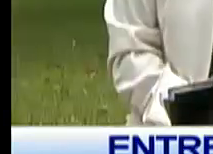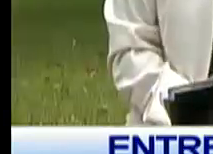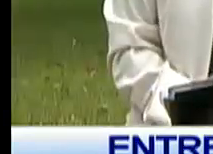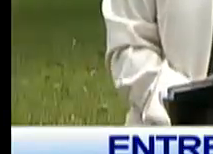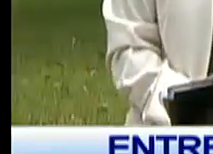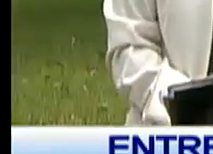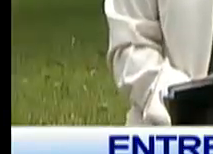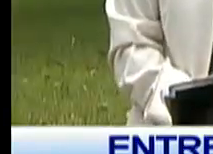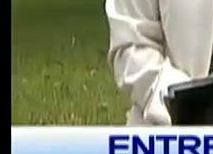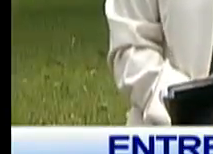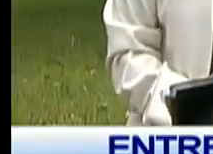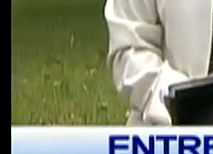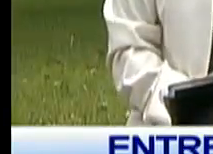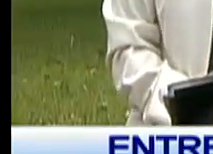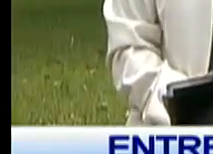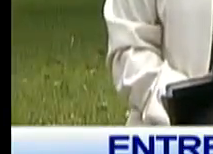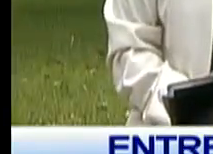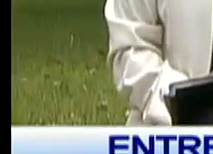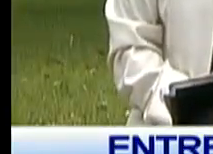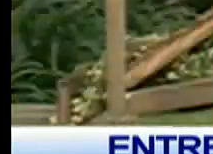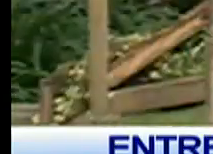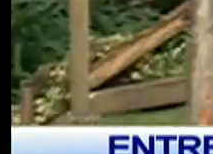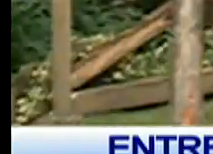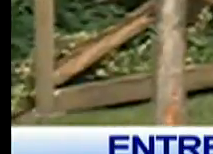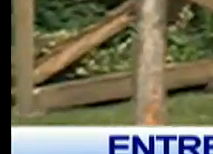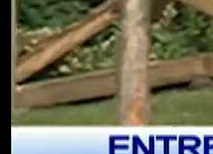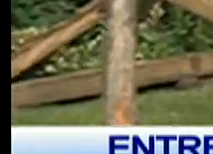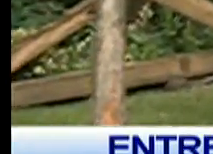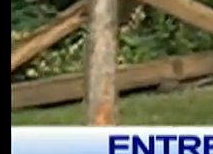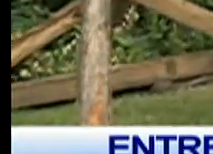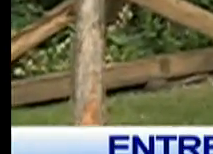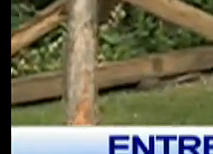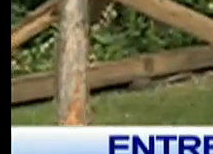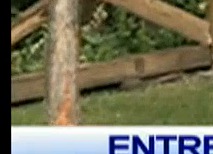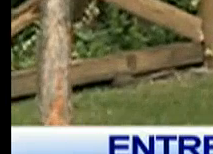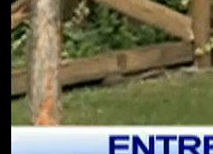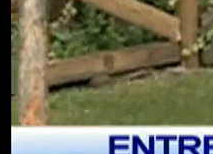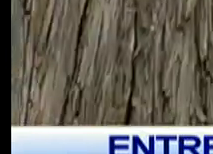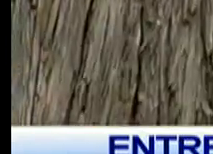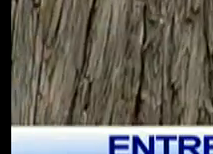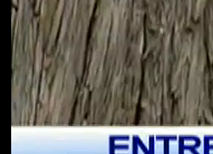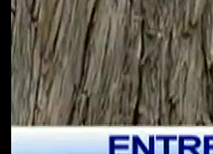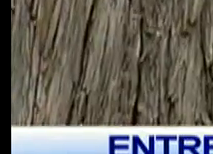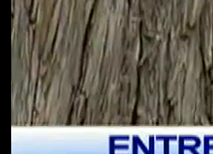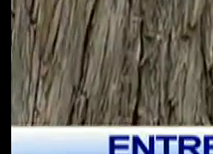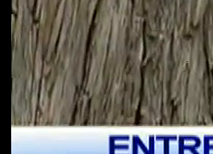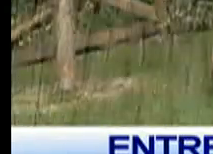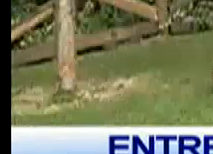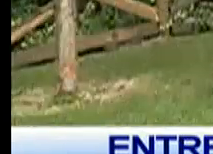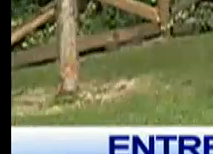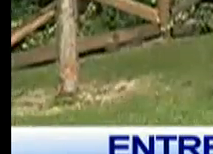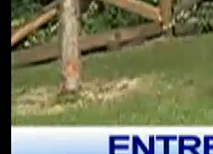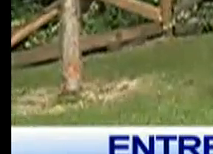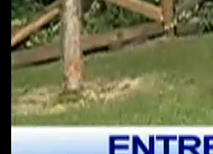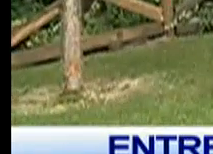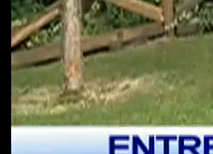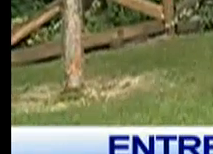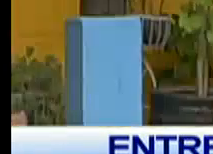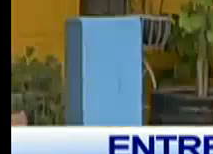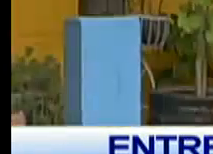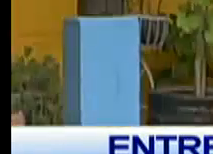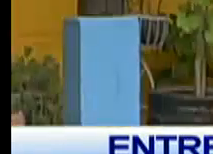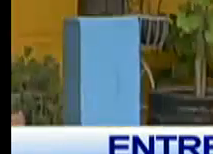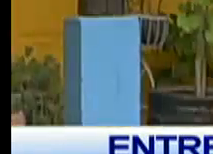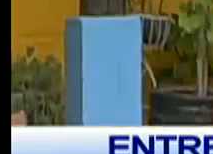especial en el que Luisa Delgadillo entrevistará al candidato a la vicepresidencia por Alianza Creo